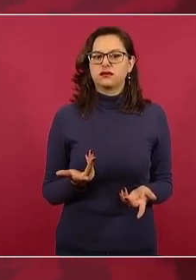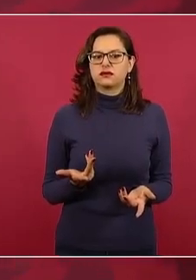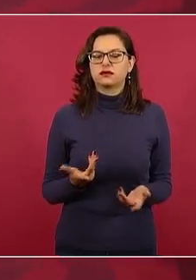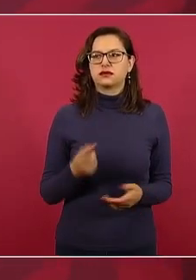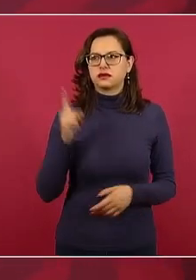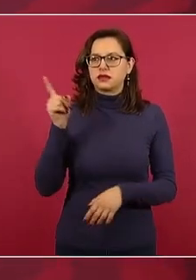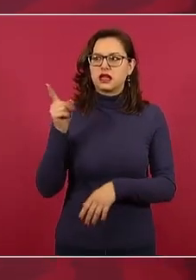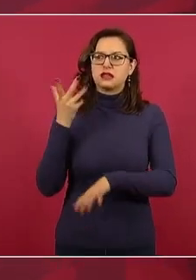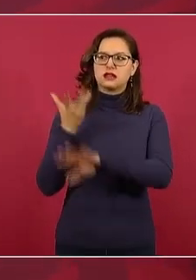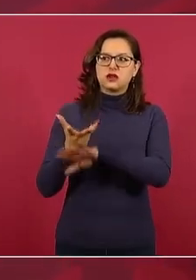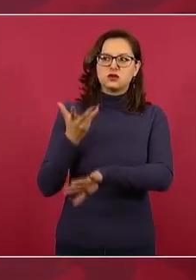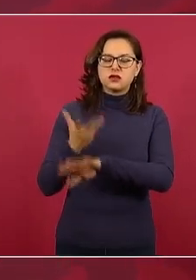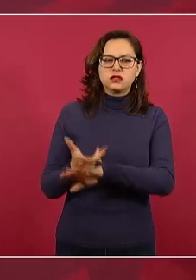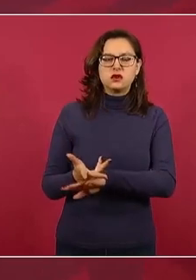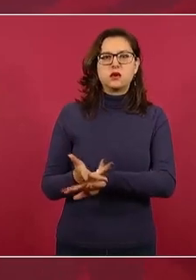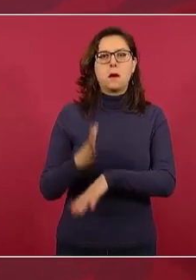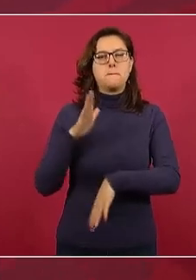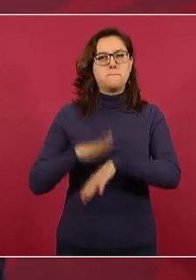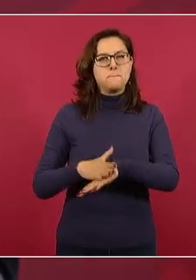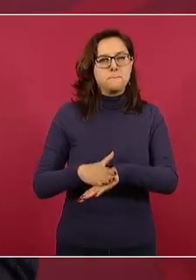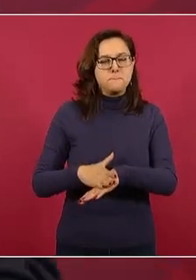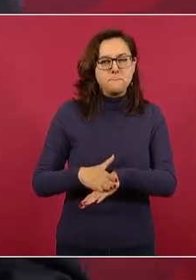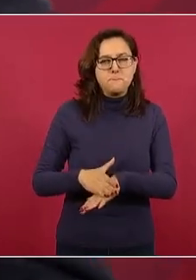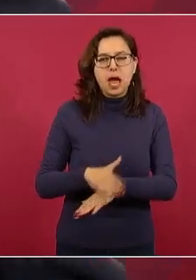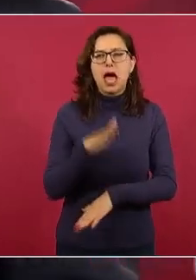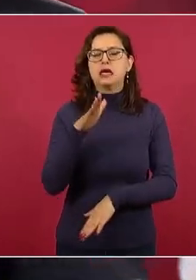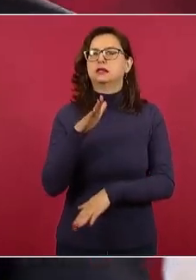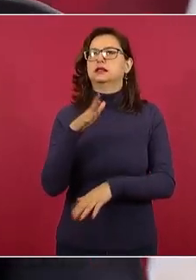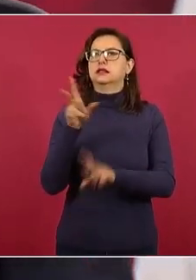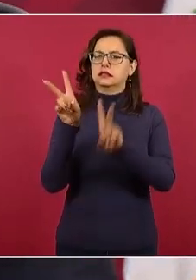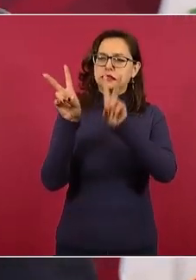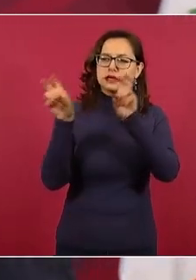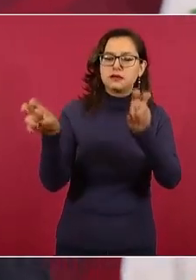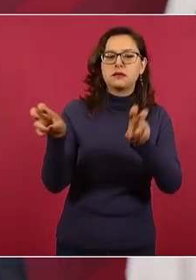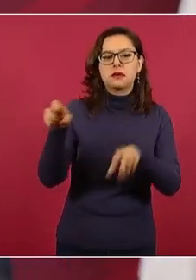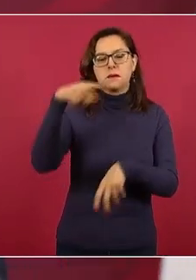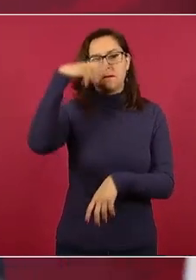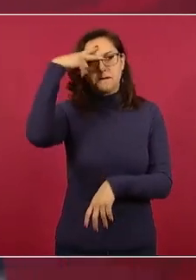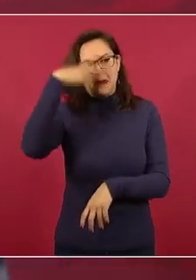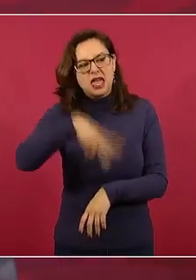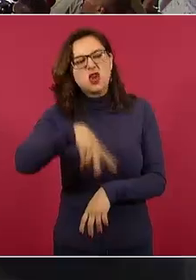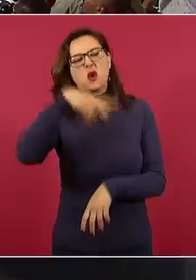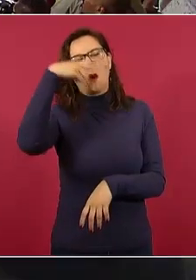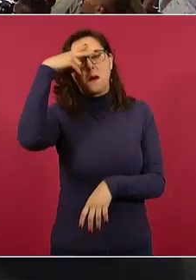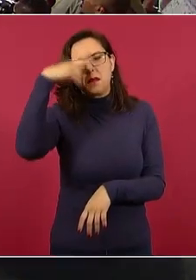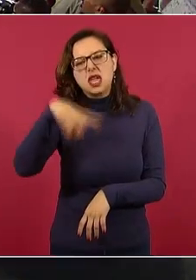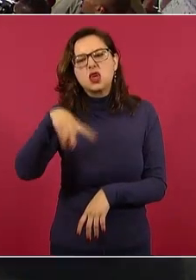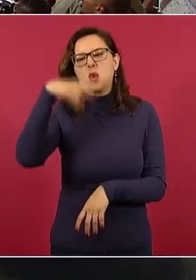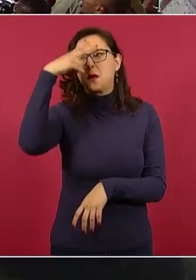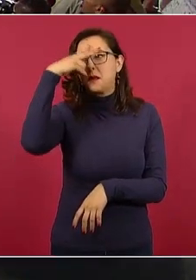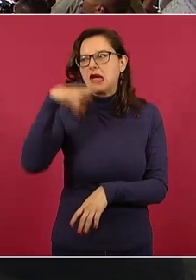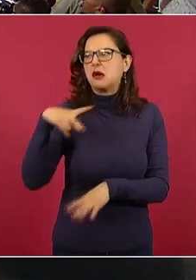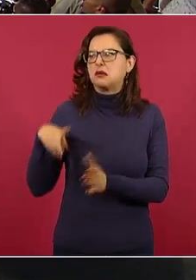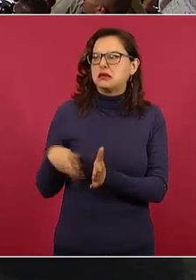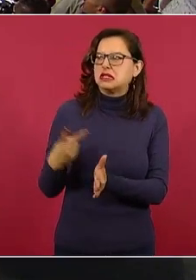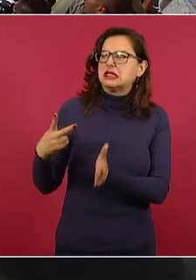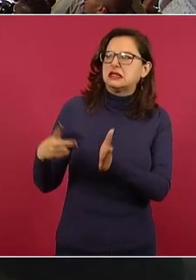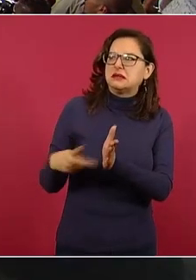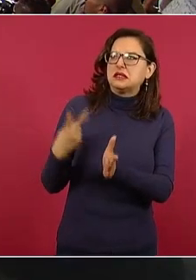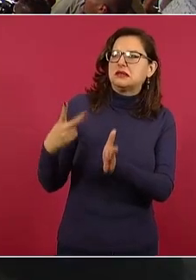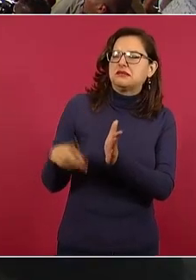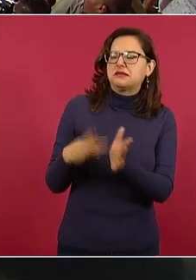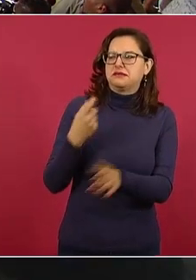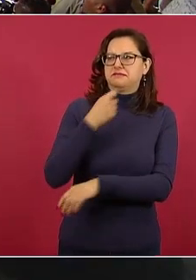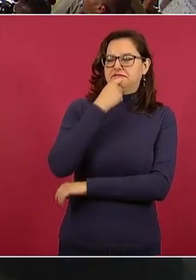en Estados Unidos y es importante que los mexicanos sepamos